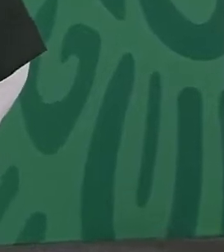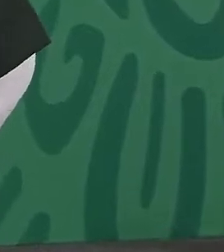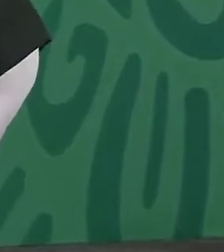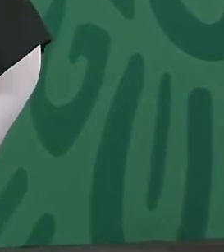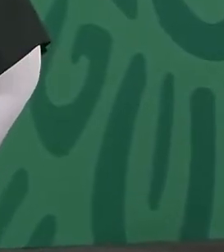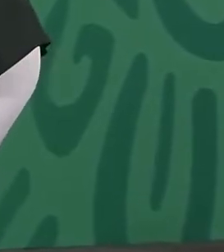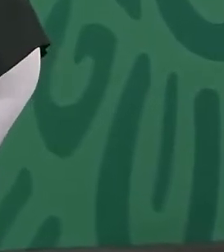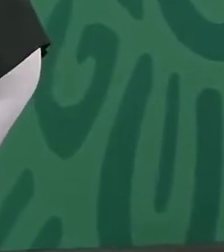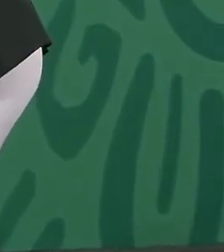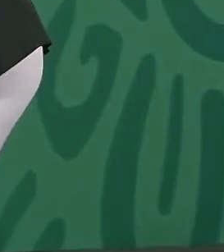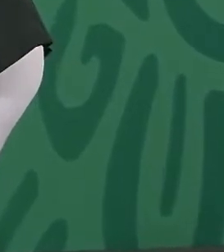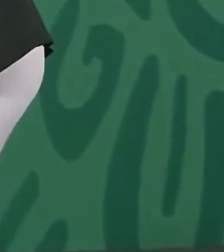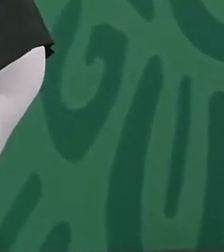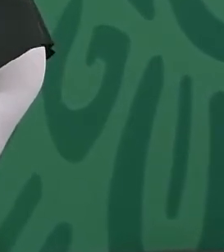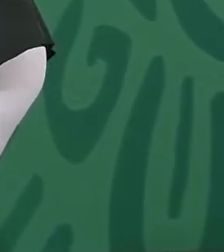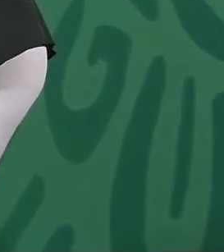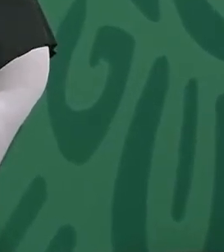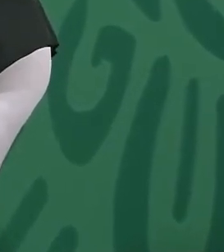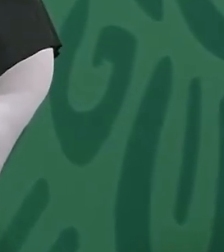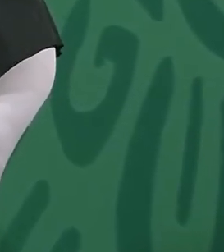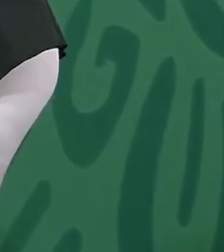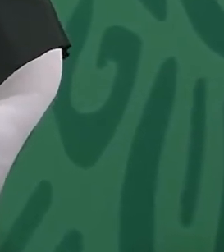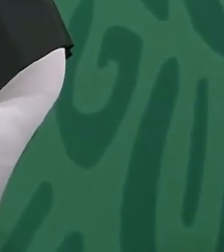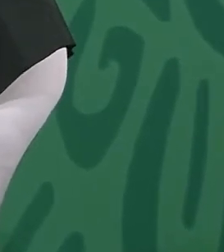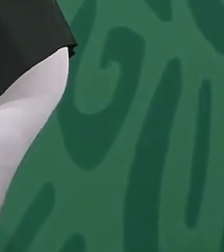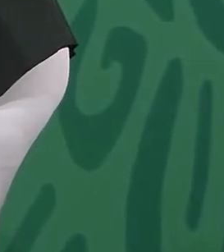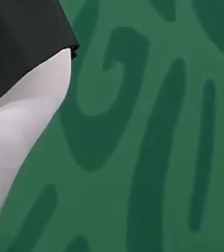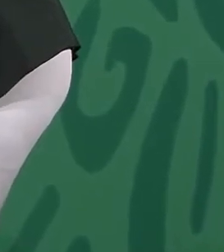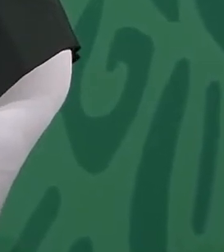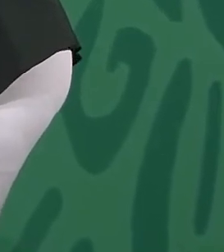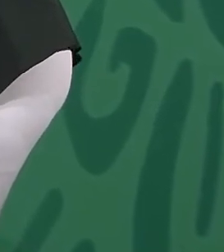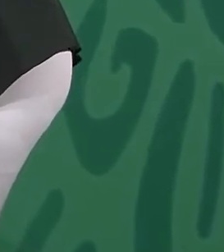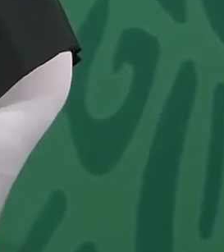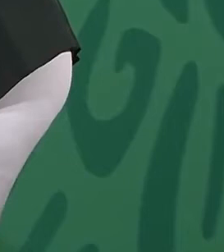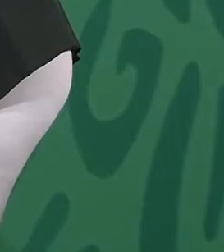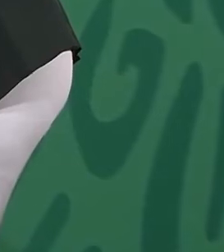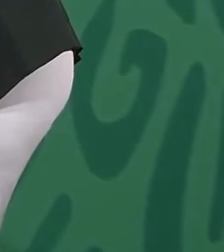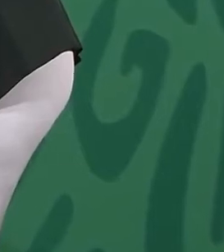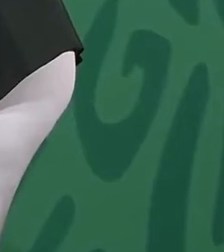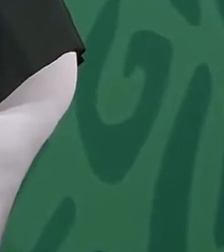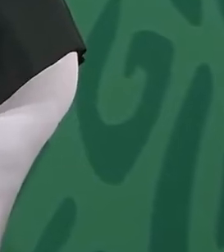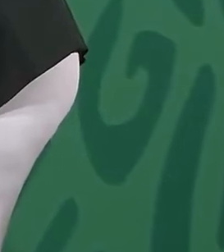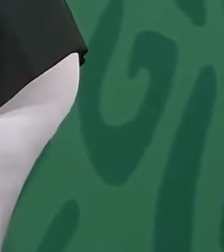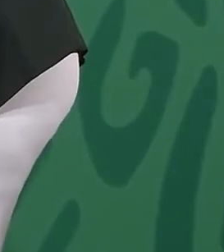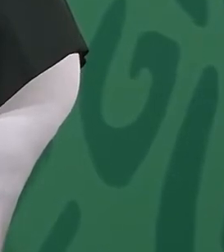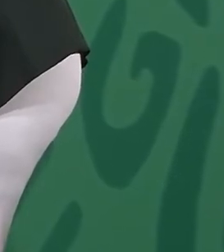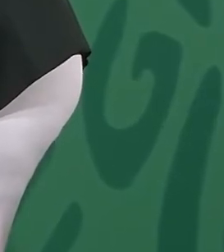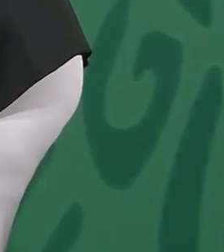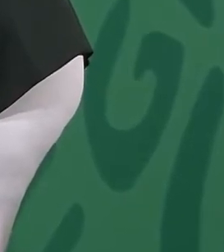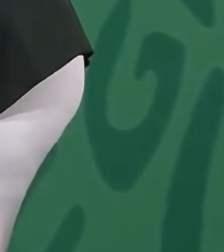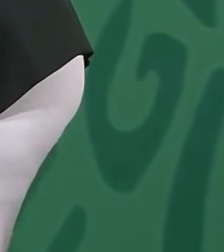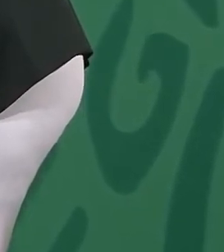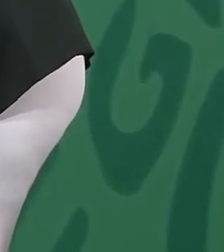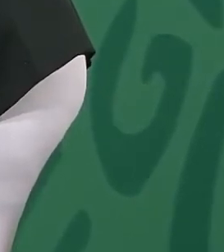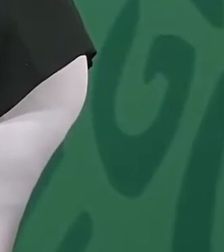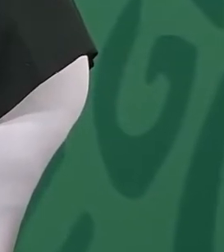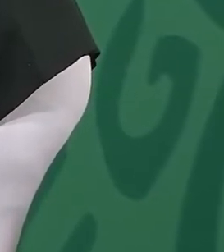vamos a proceder entonces a aplicar su vacuna. Por favor, relaje su brazo. Eso es, muy bien, muchas